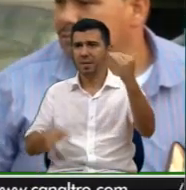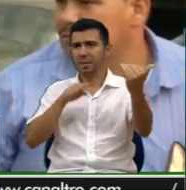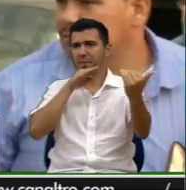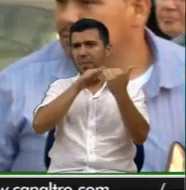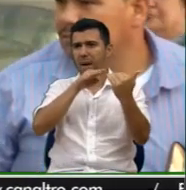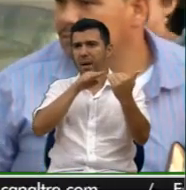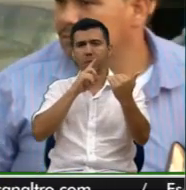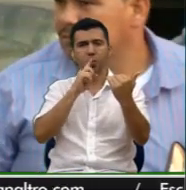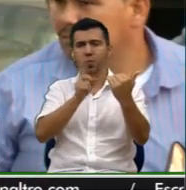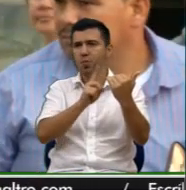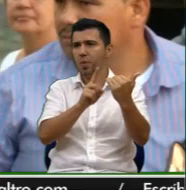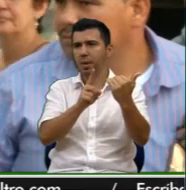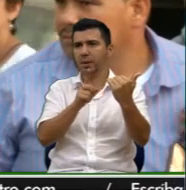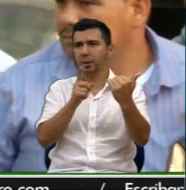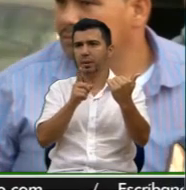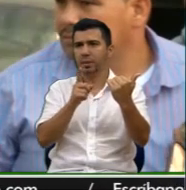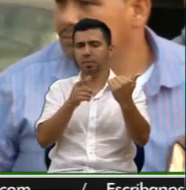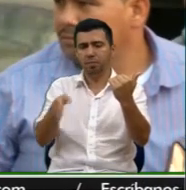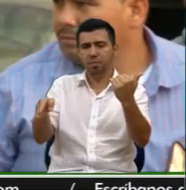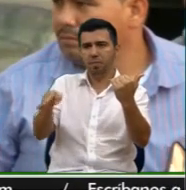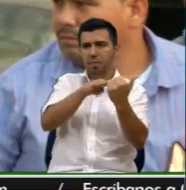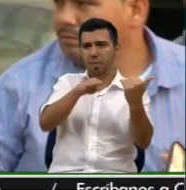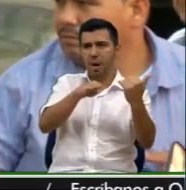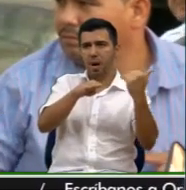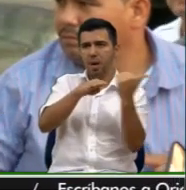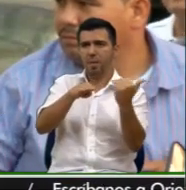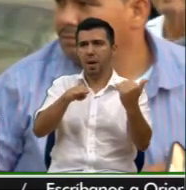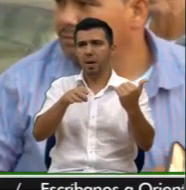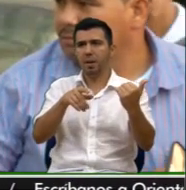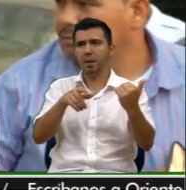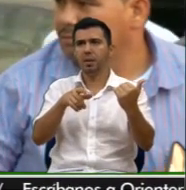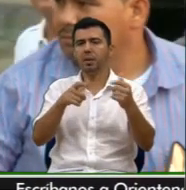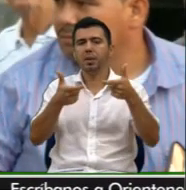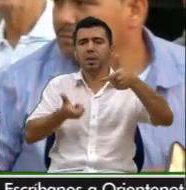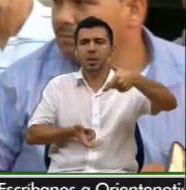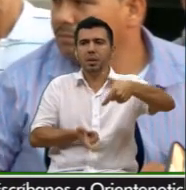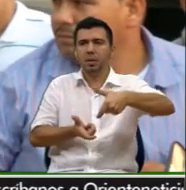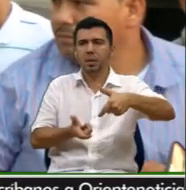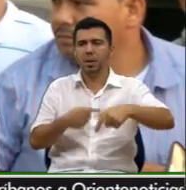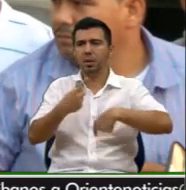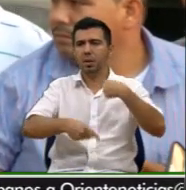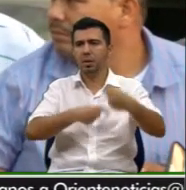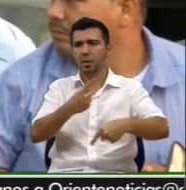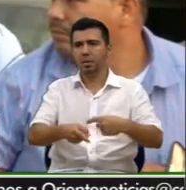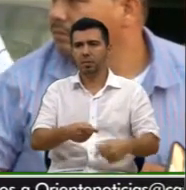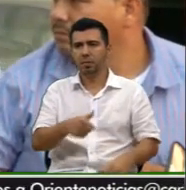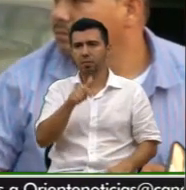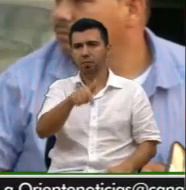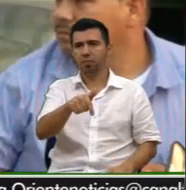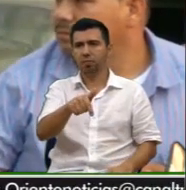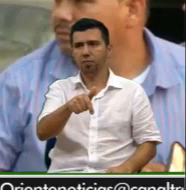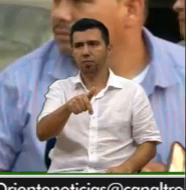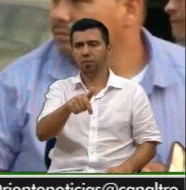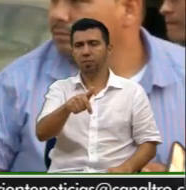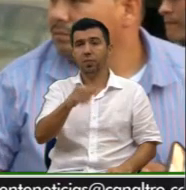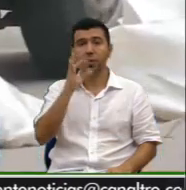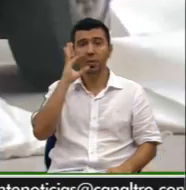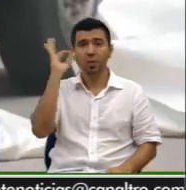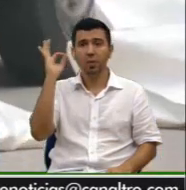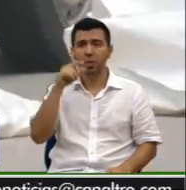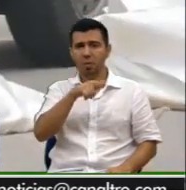frente sino un toque por un lado Sí en el bomper y la llanta delantera el señor tenía con exceso de